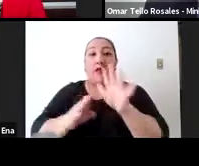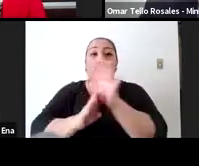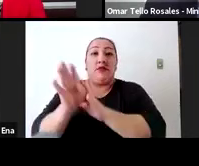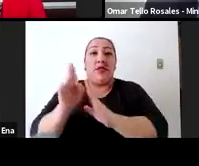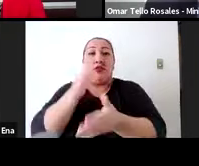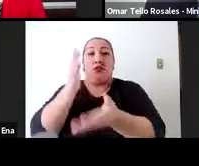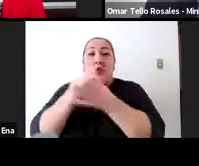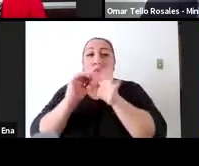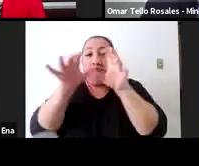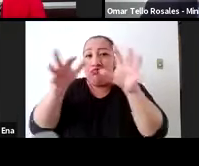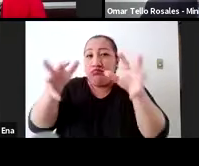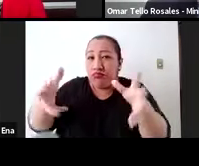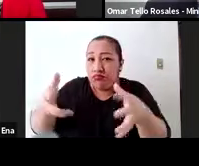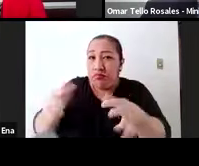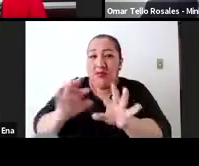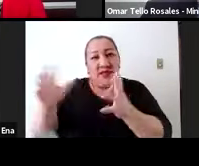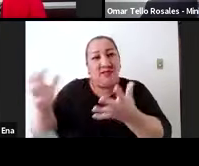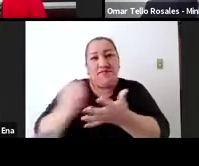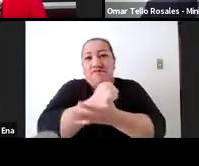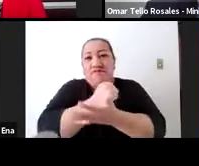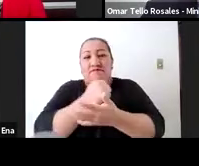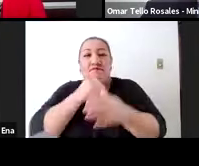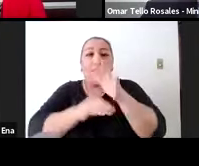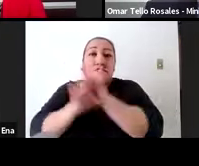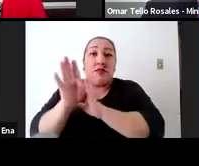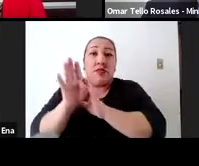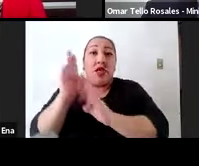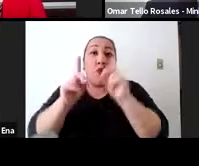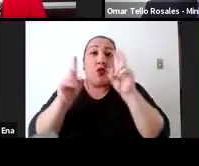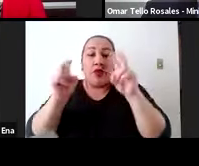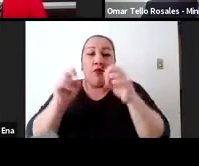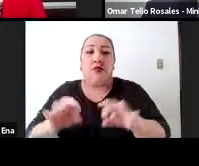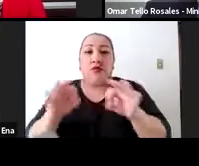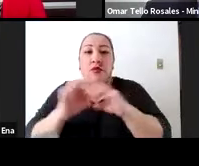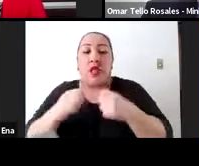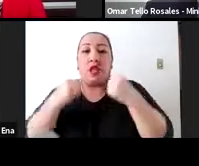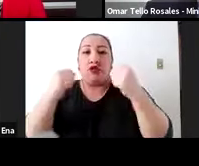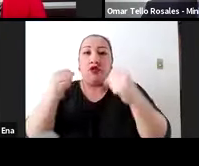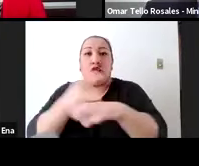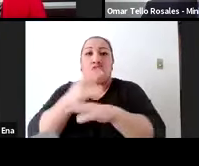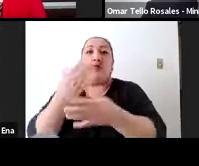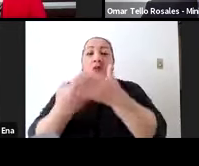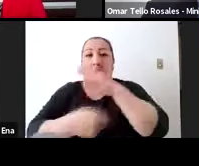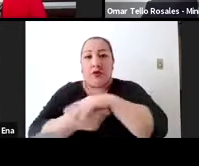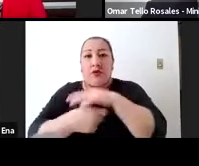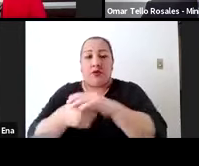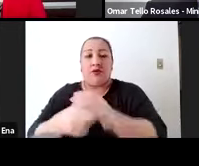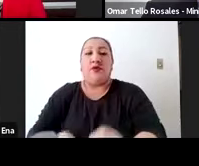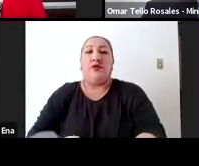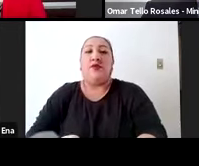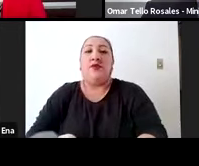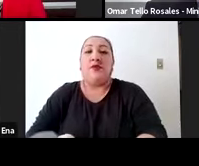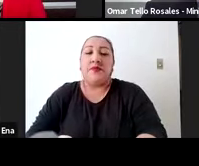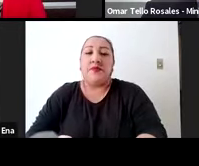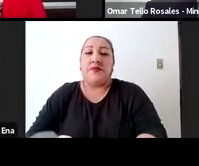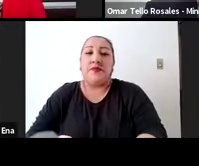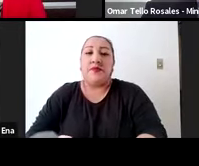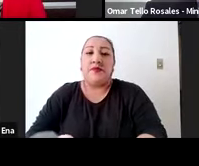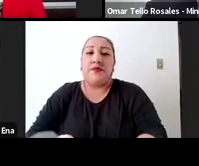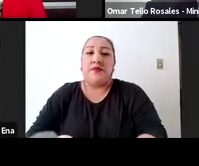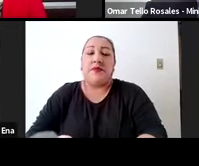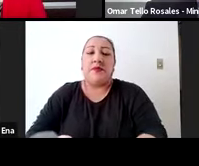pandemia fortalecidos en todos los campos, y uno de ellos debe ser el de la lucha contra la corrupción. Y si de esta reunión